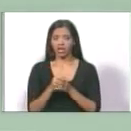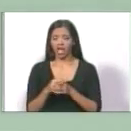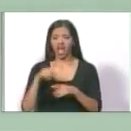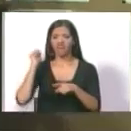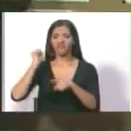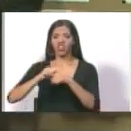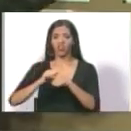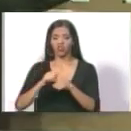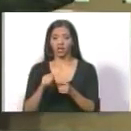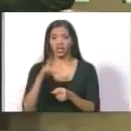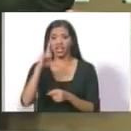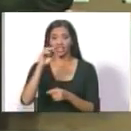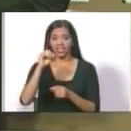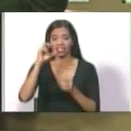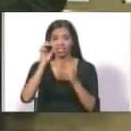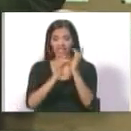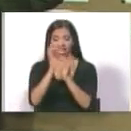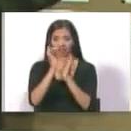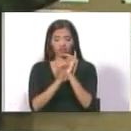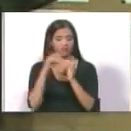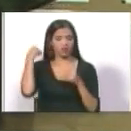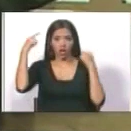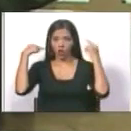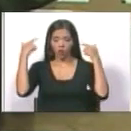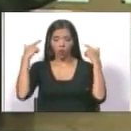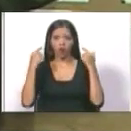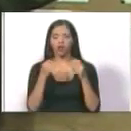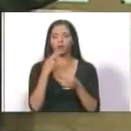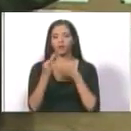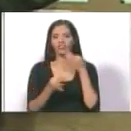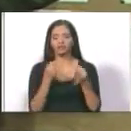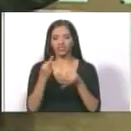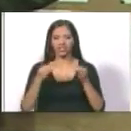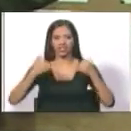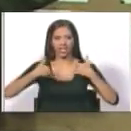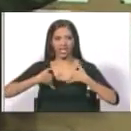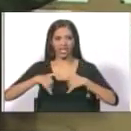una locura de, como tal como lo expresa el hijo de...